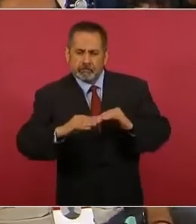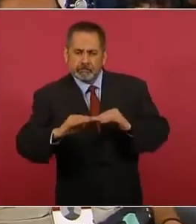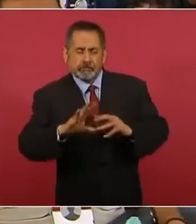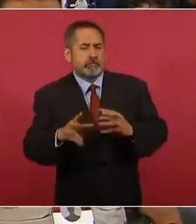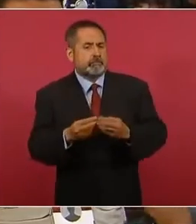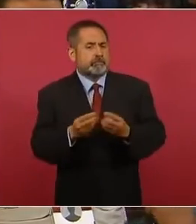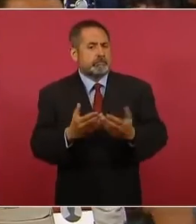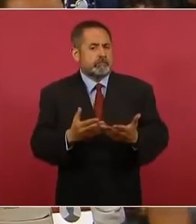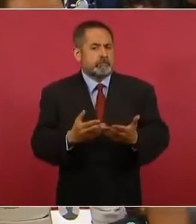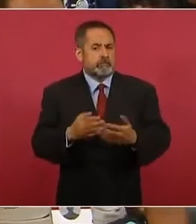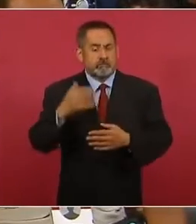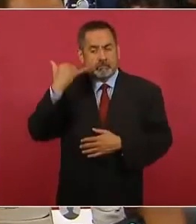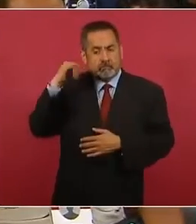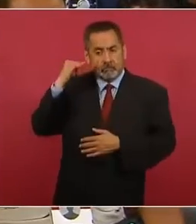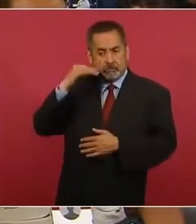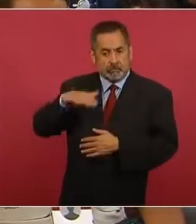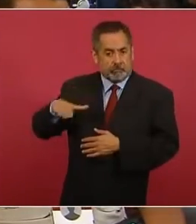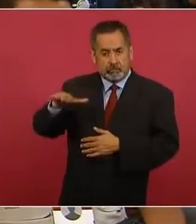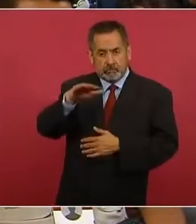península de Yucatán está